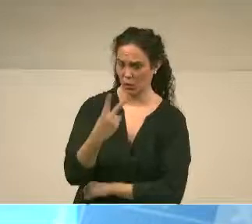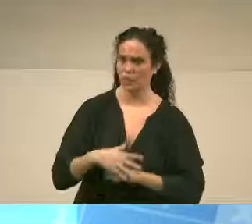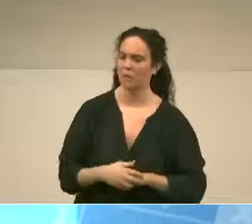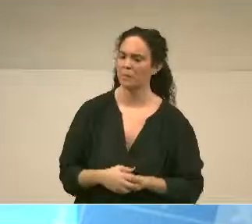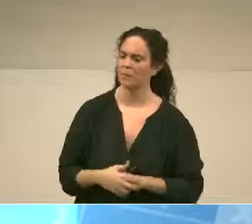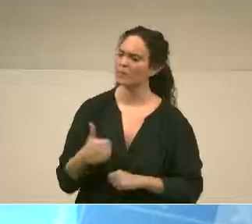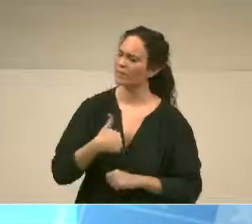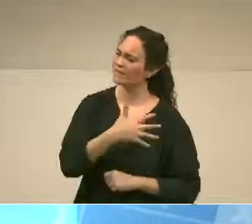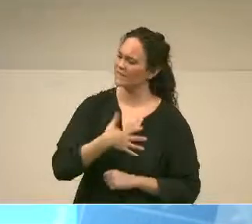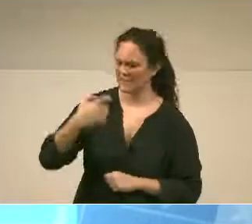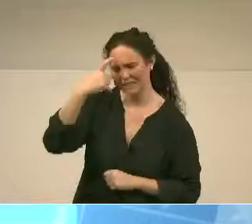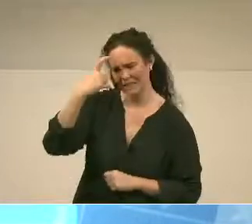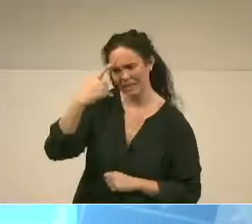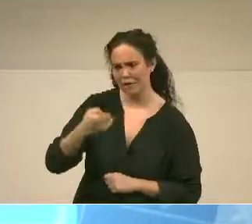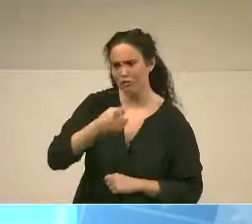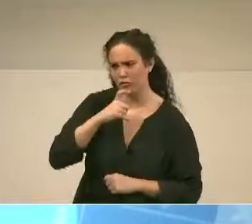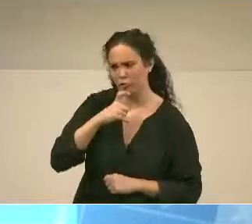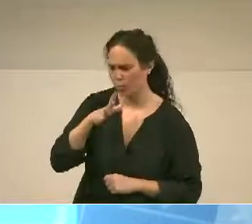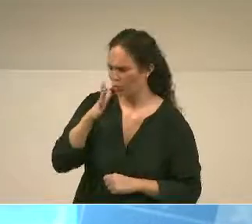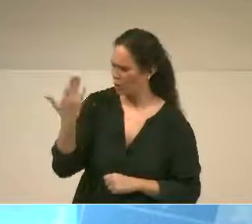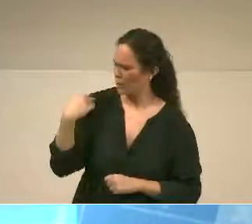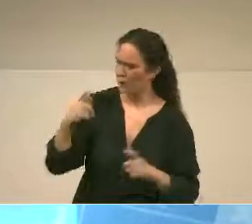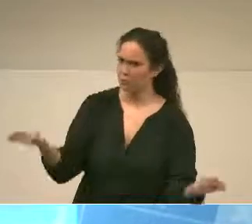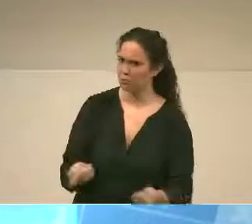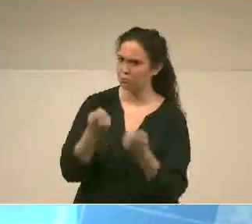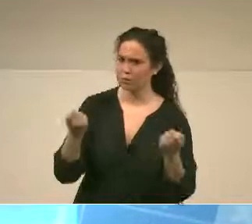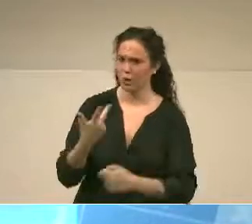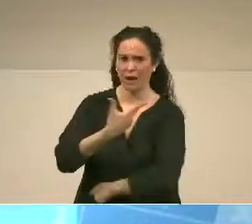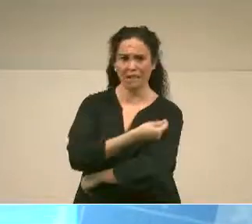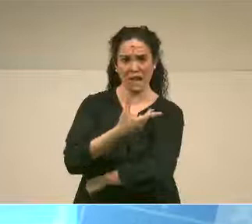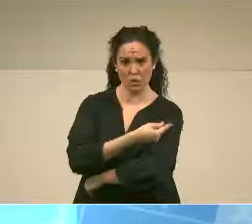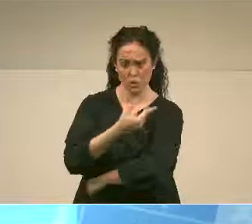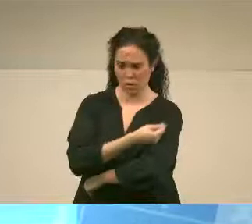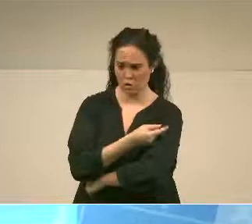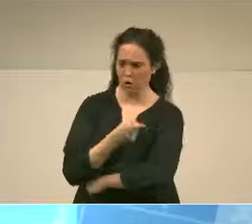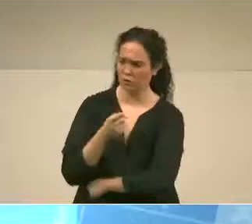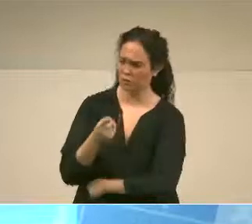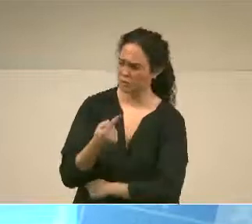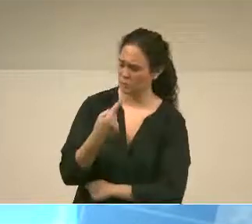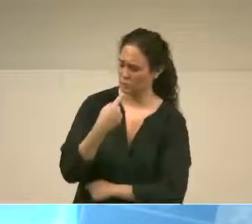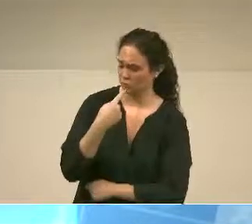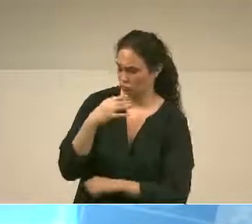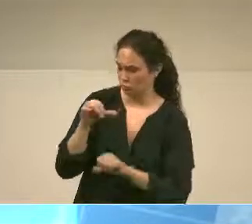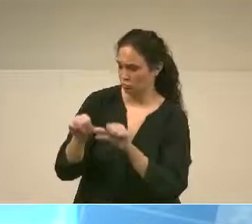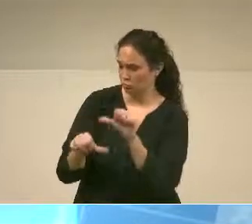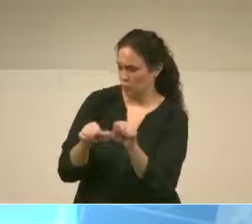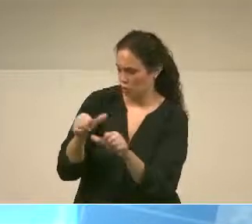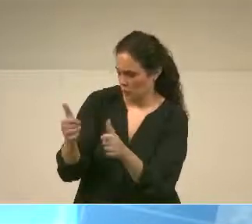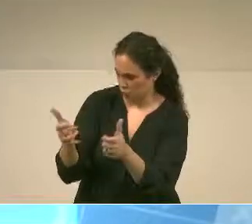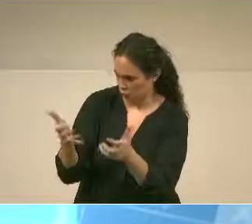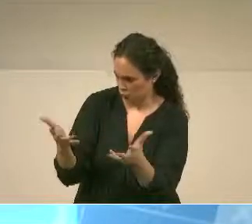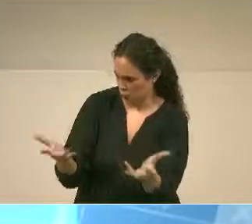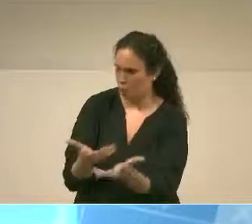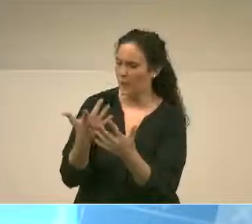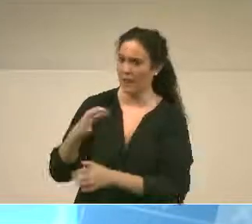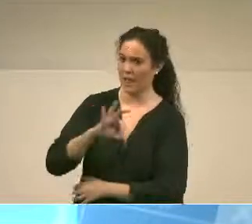quería saber cómo era esto posible, porque la campaña de vacunación de los sanitarios en México empezó a mediados de